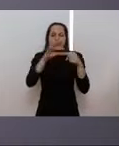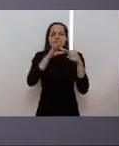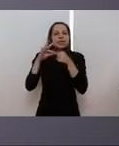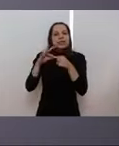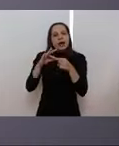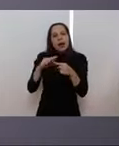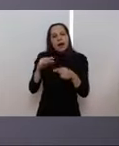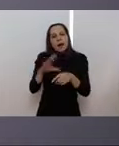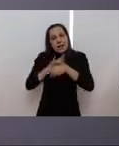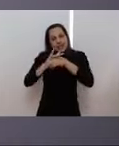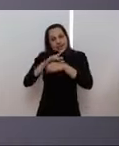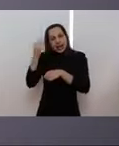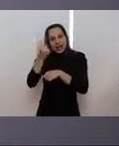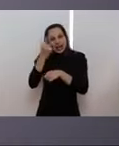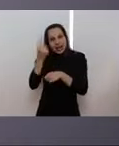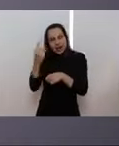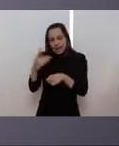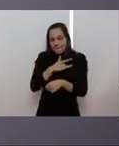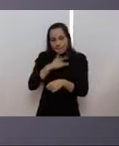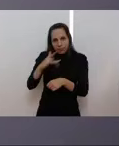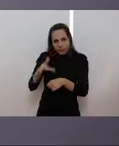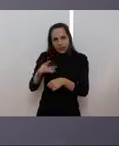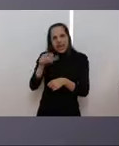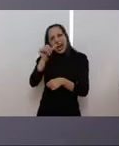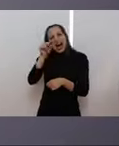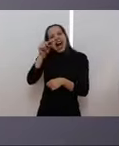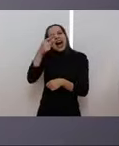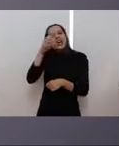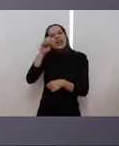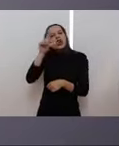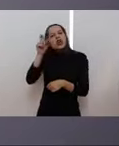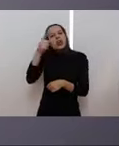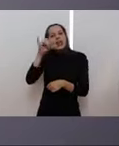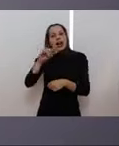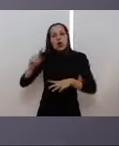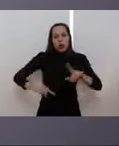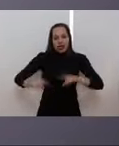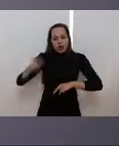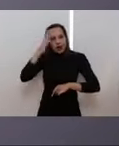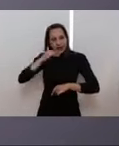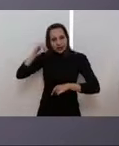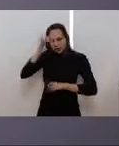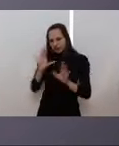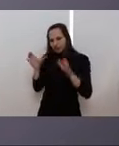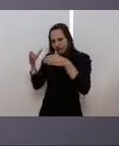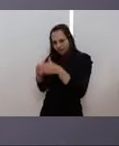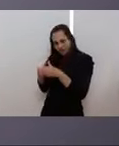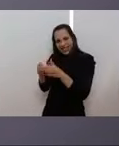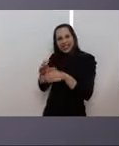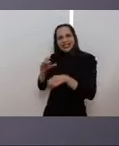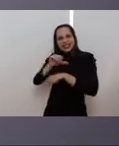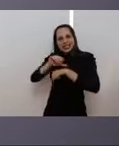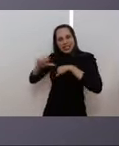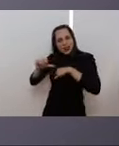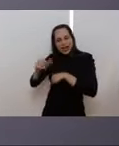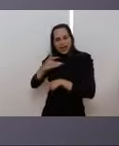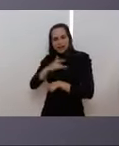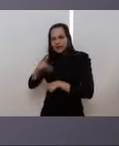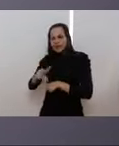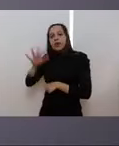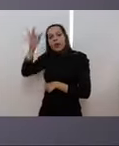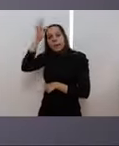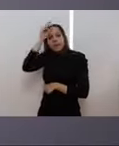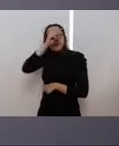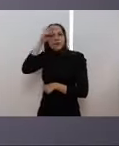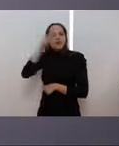y en cirugía vascular y angiología coordinador académico del programa de cirugía vascular de la universidad militar nueva granada